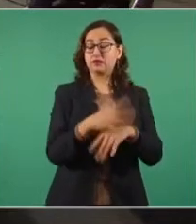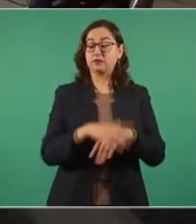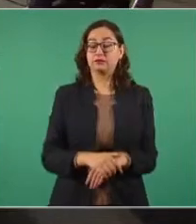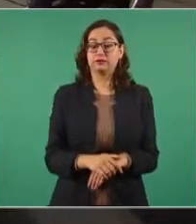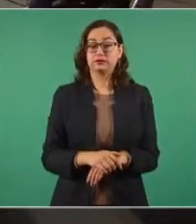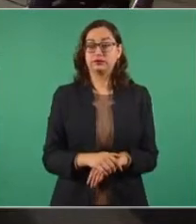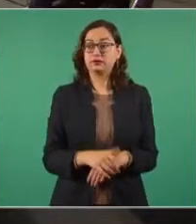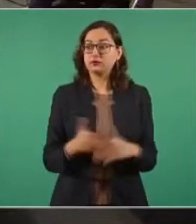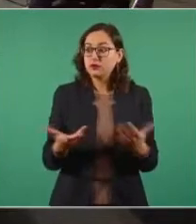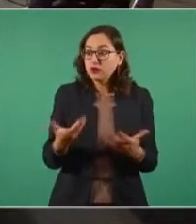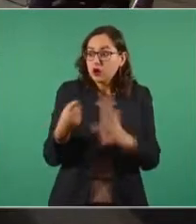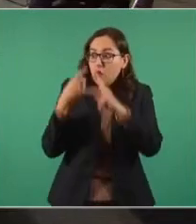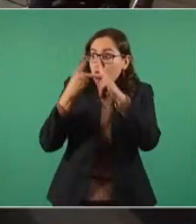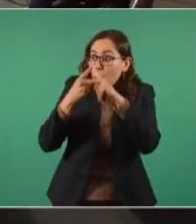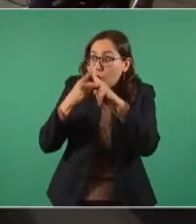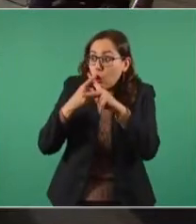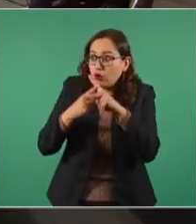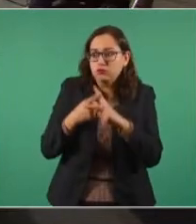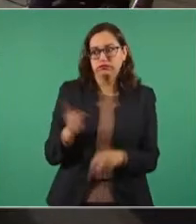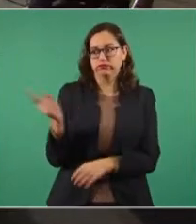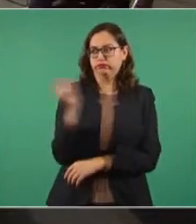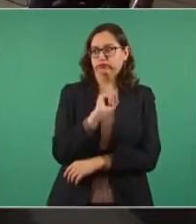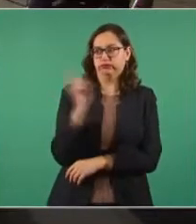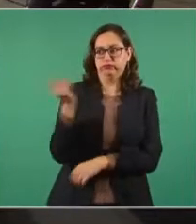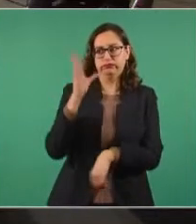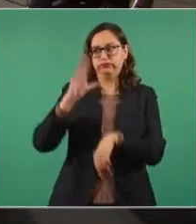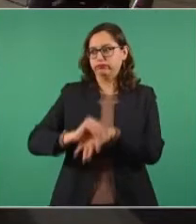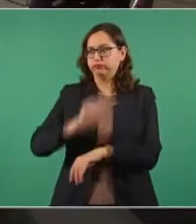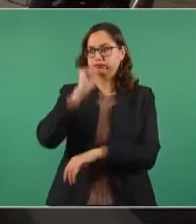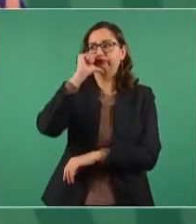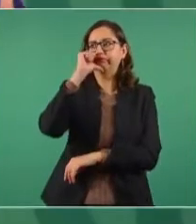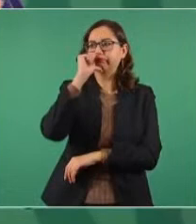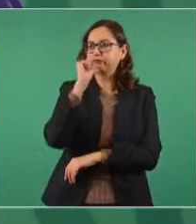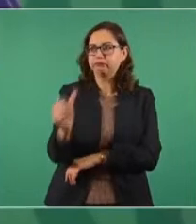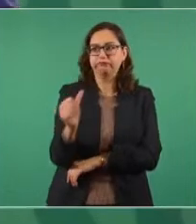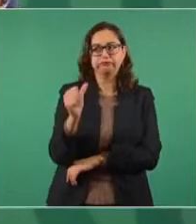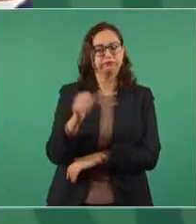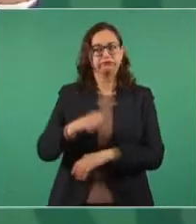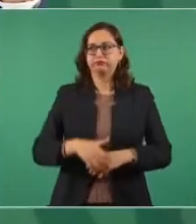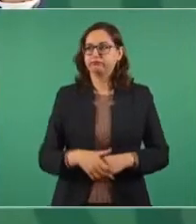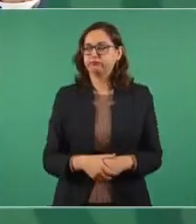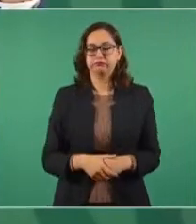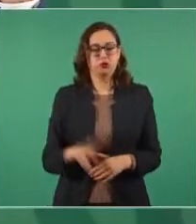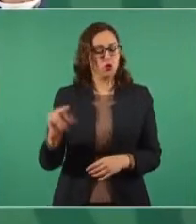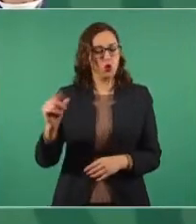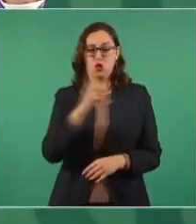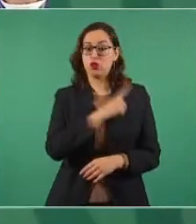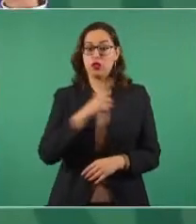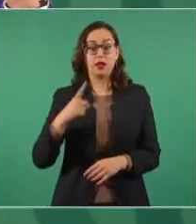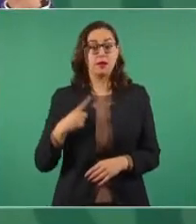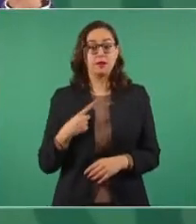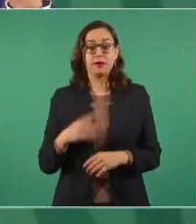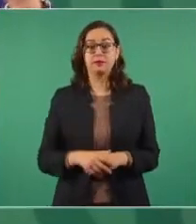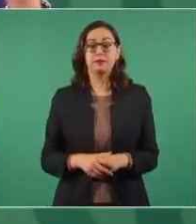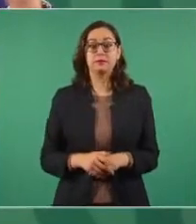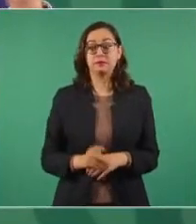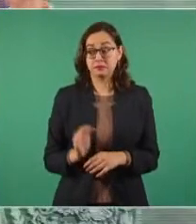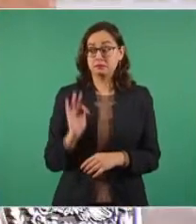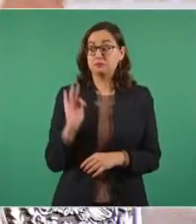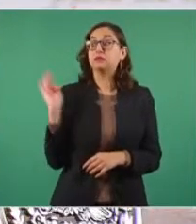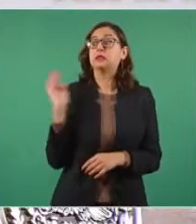no del voto por voto por qué quién sabe que se va a